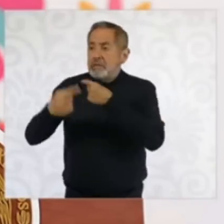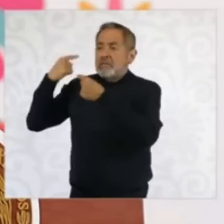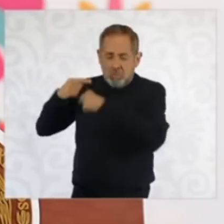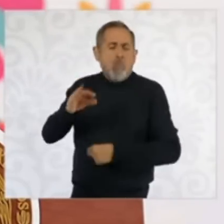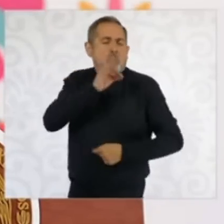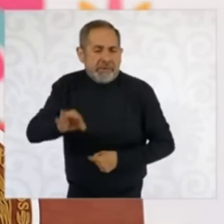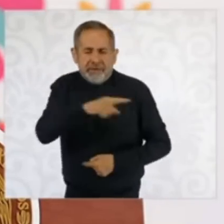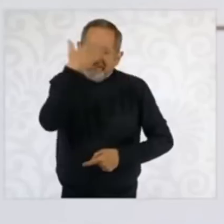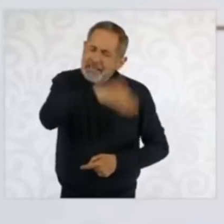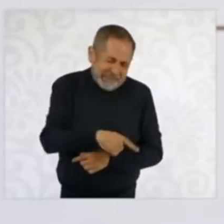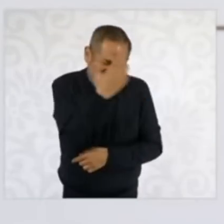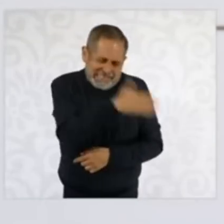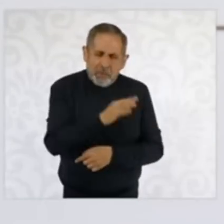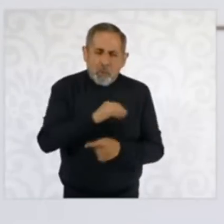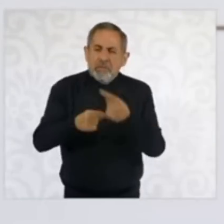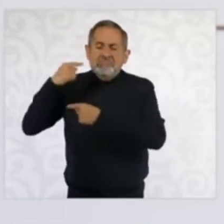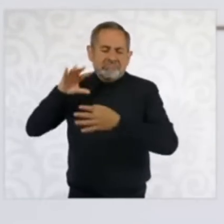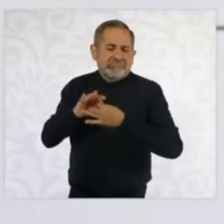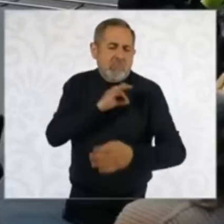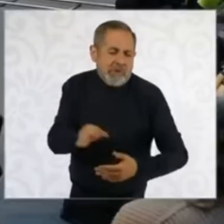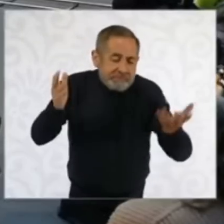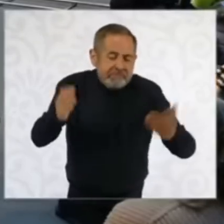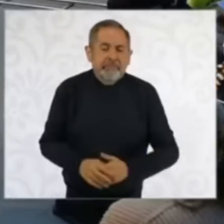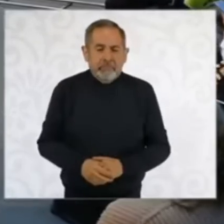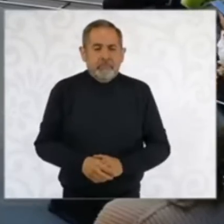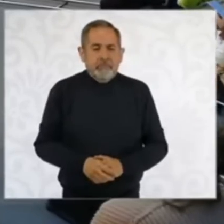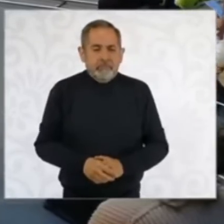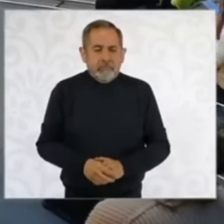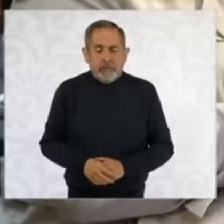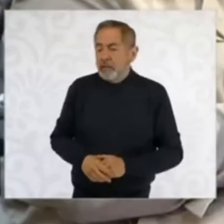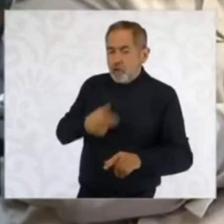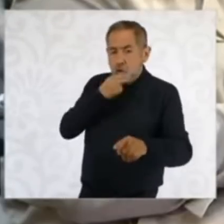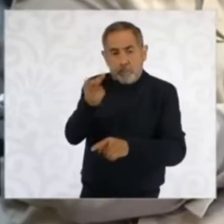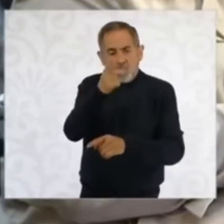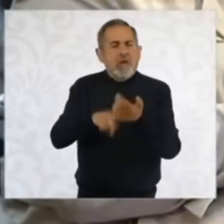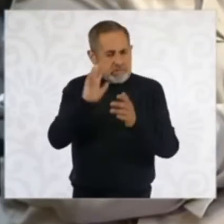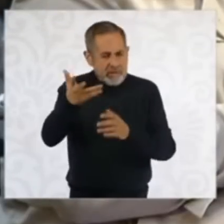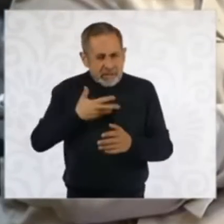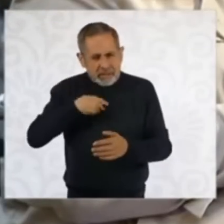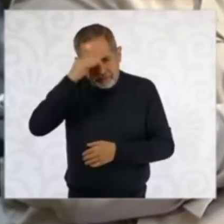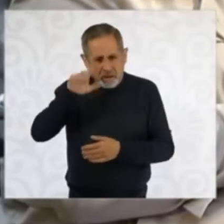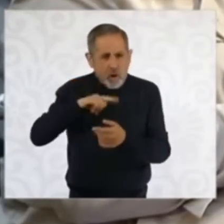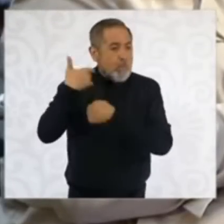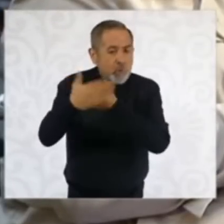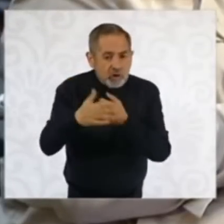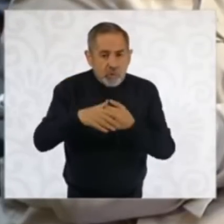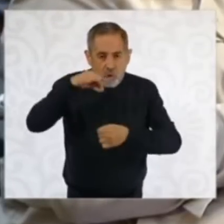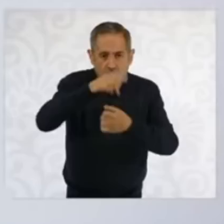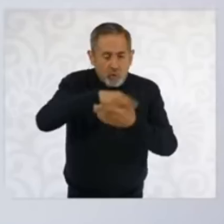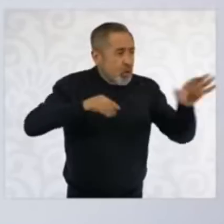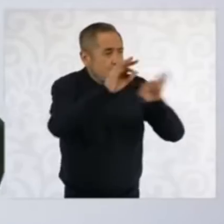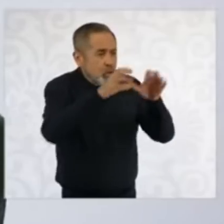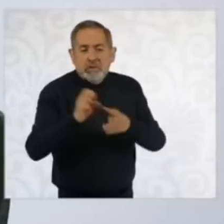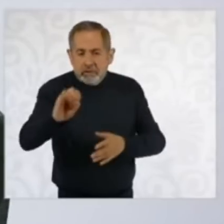retroactividad. También el ministro lo sabe. Entonces ya tienen un esquema, ya tienen un panorama de que la elección de jueces va. Por cierto